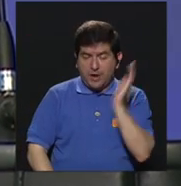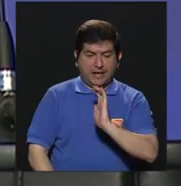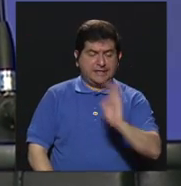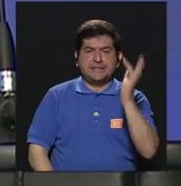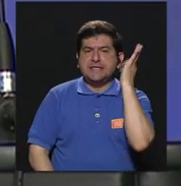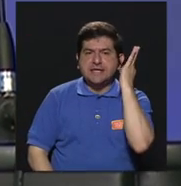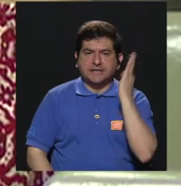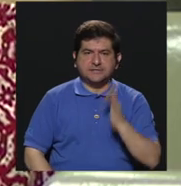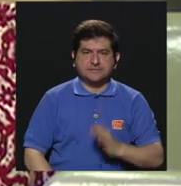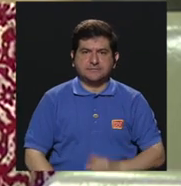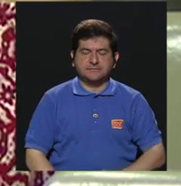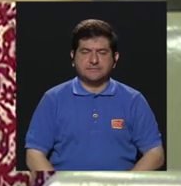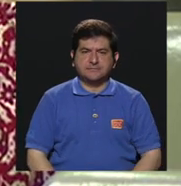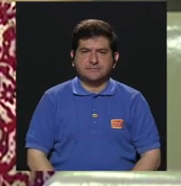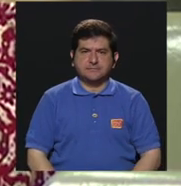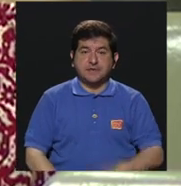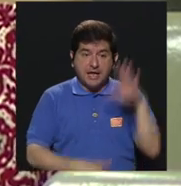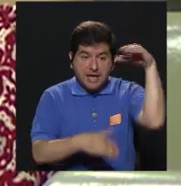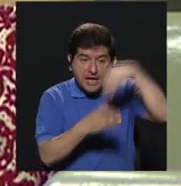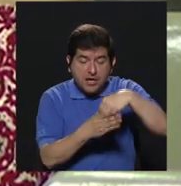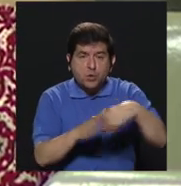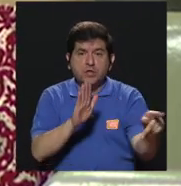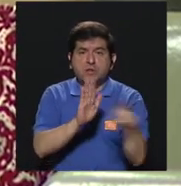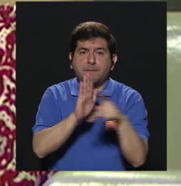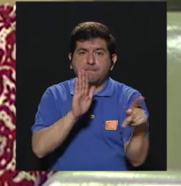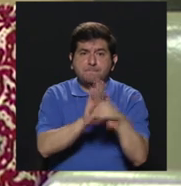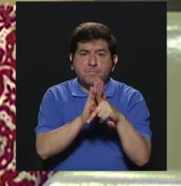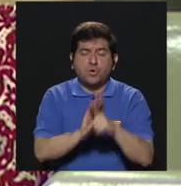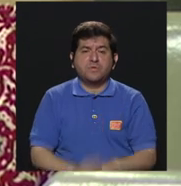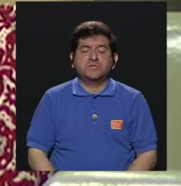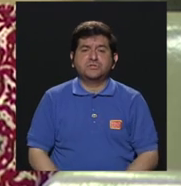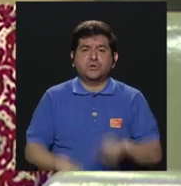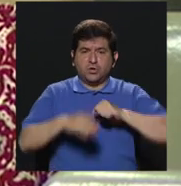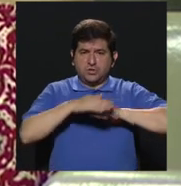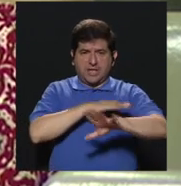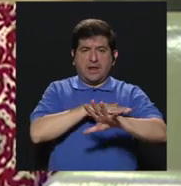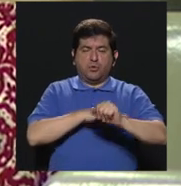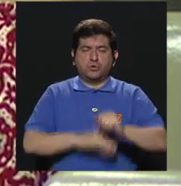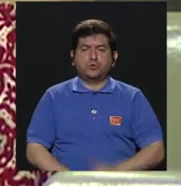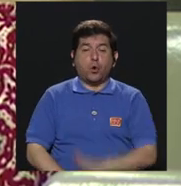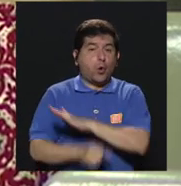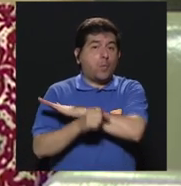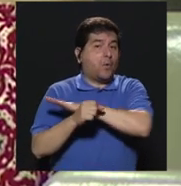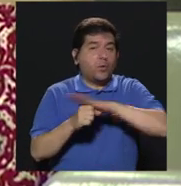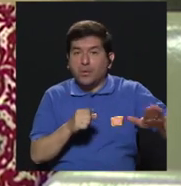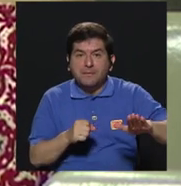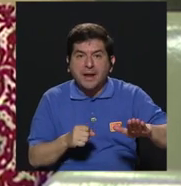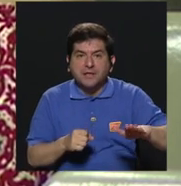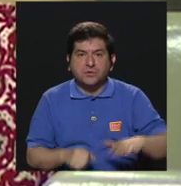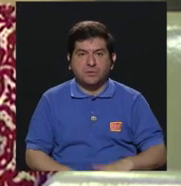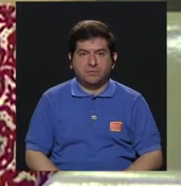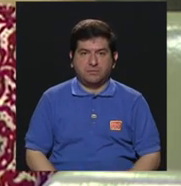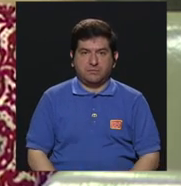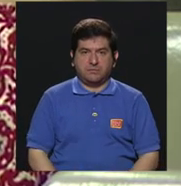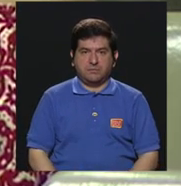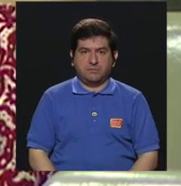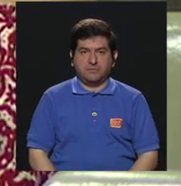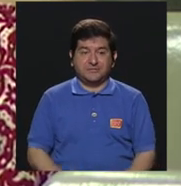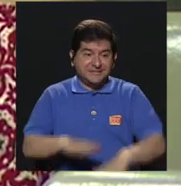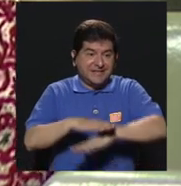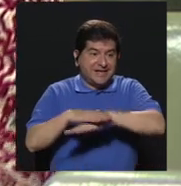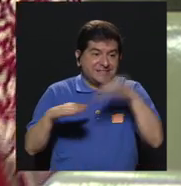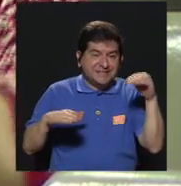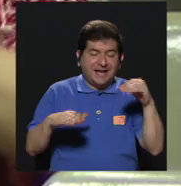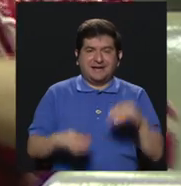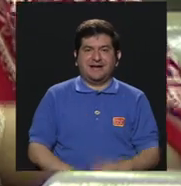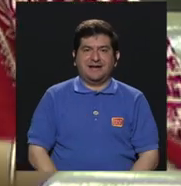las niñas, incluidos la prohibición total del aborto, total, o sea,